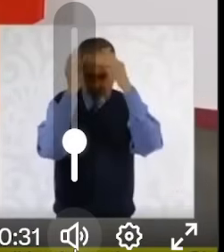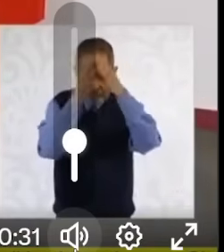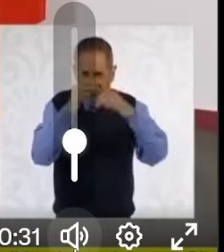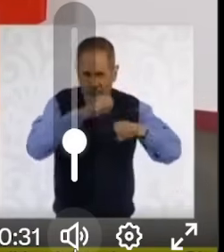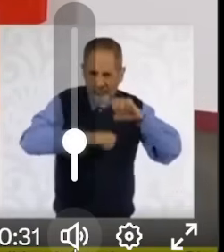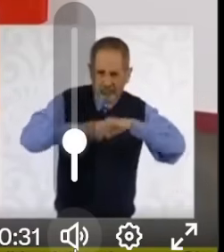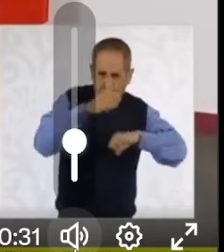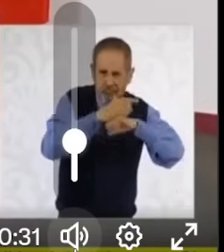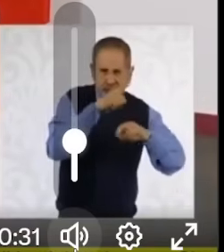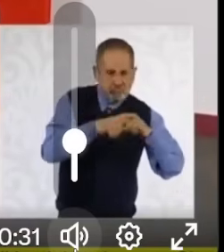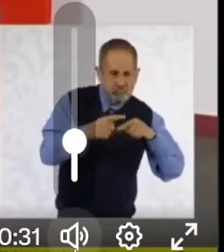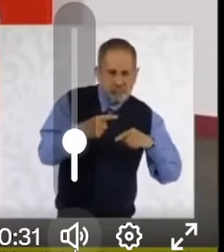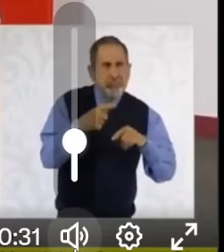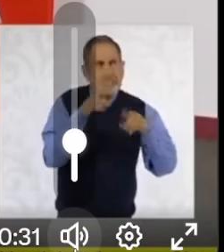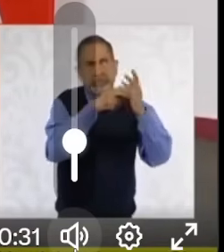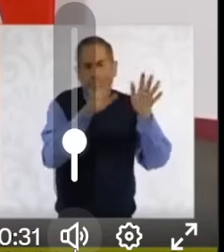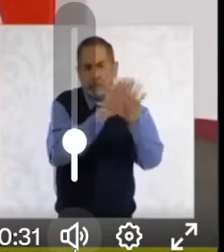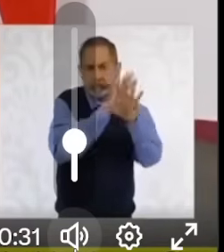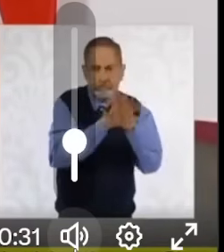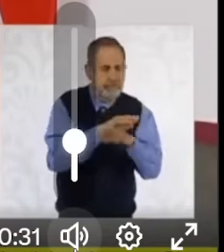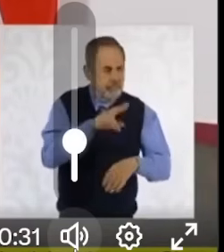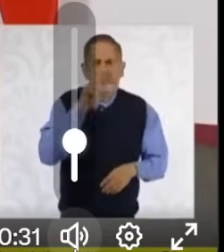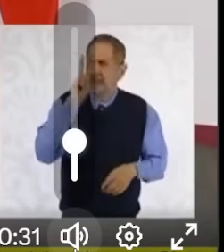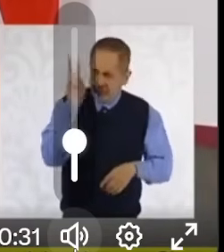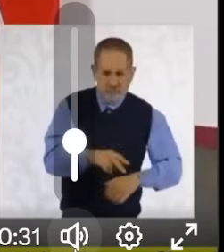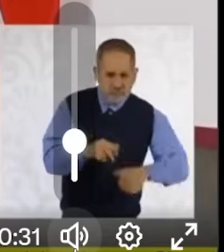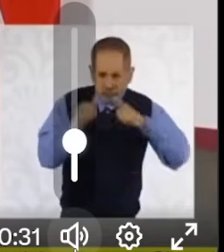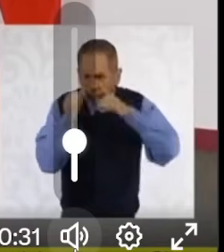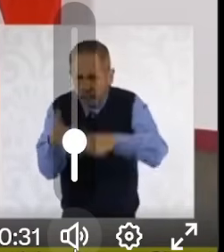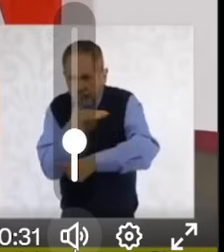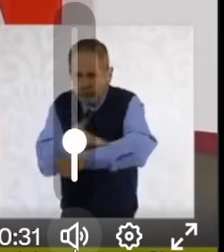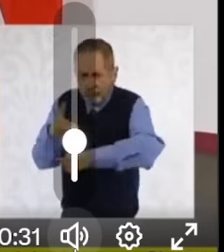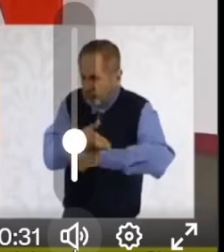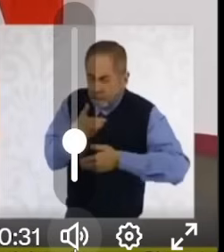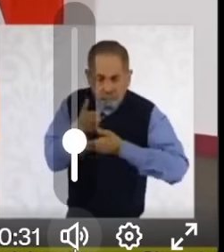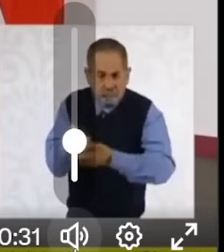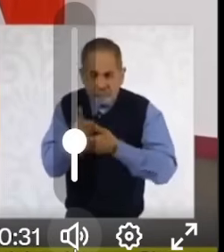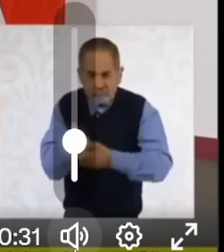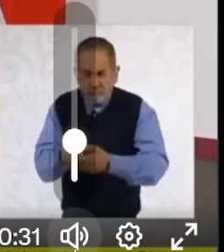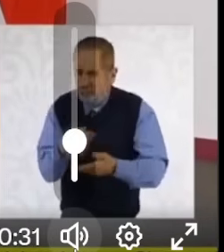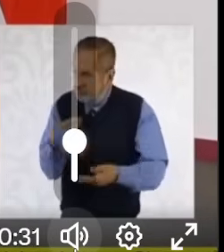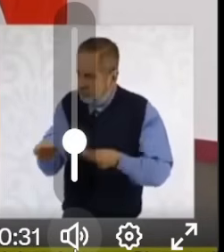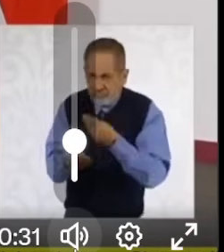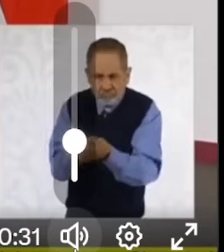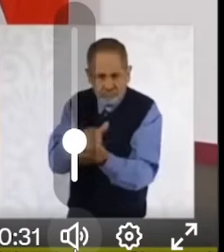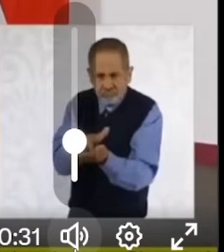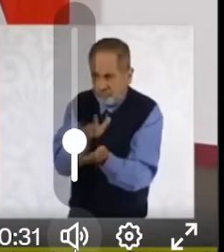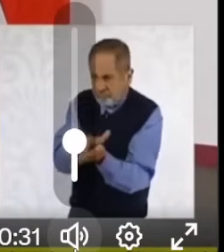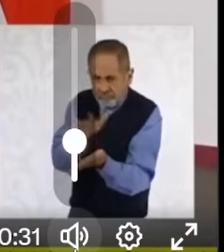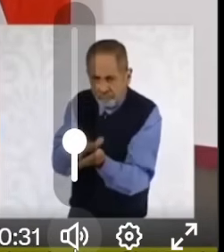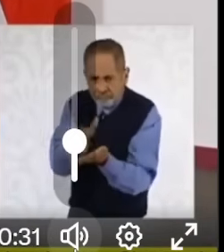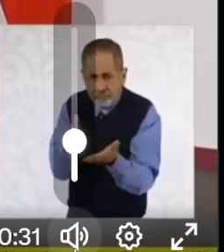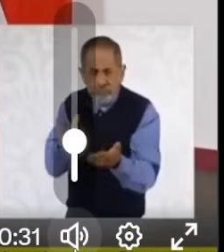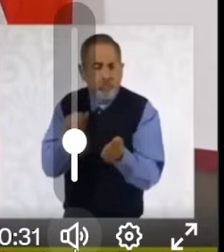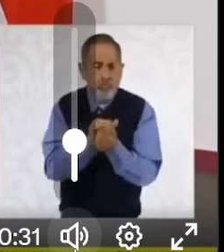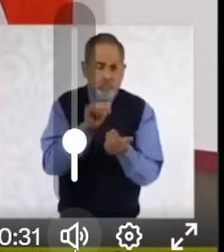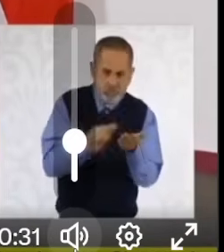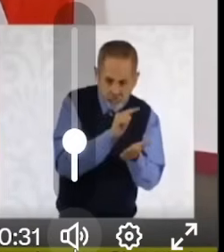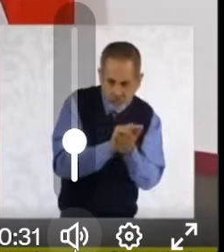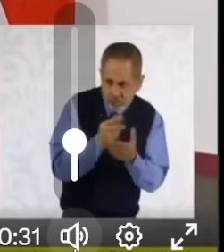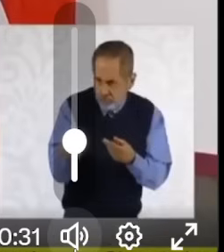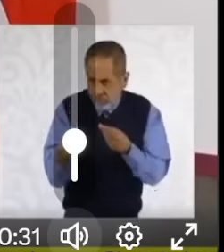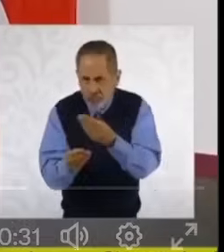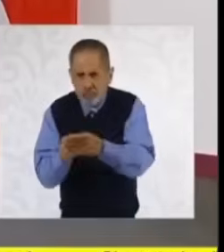manera muy importante la manera en que atienden y facilitan los apoyos legales